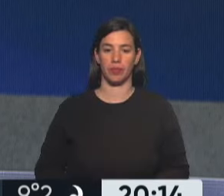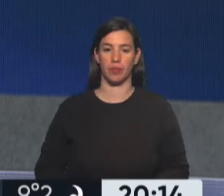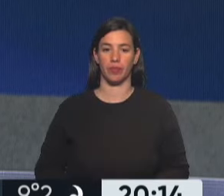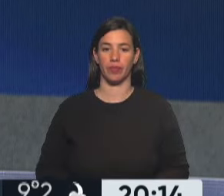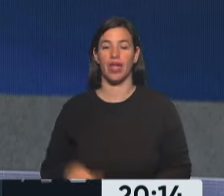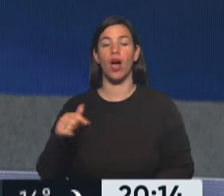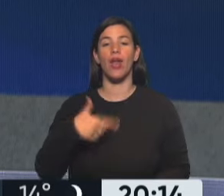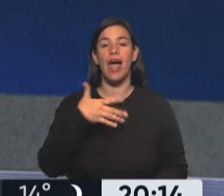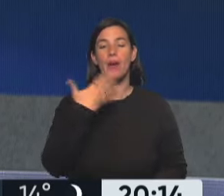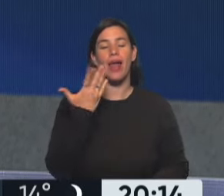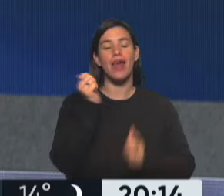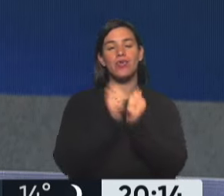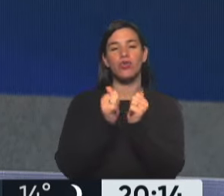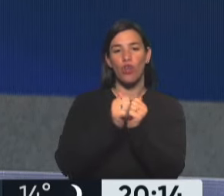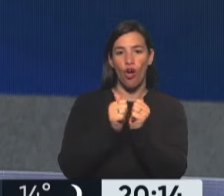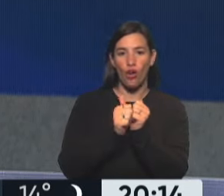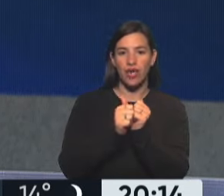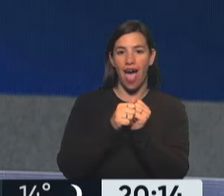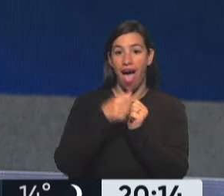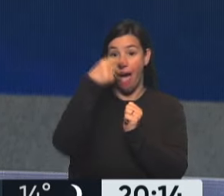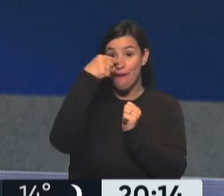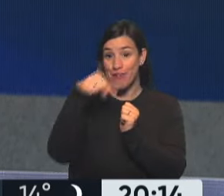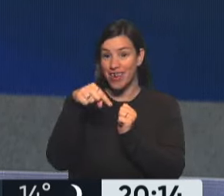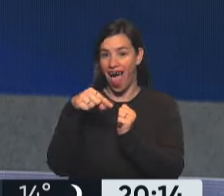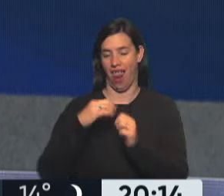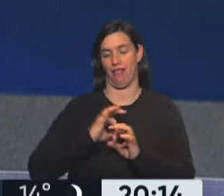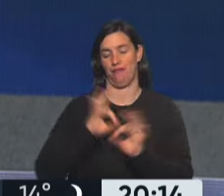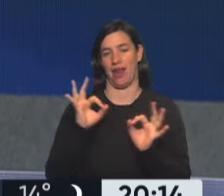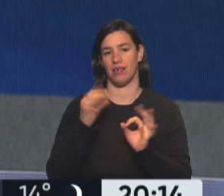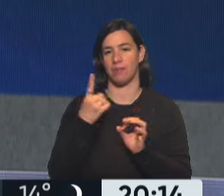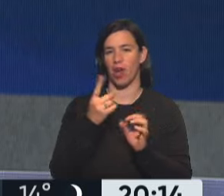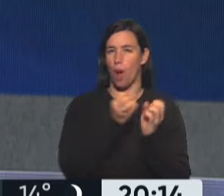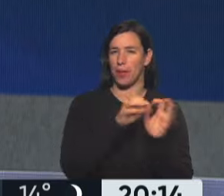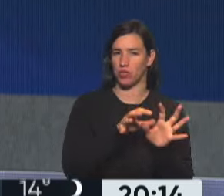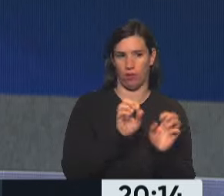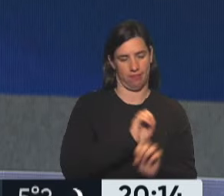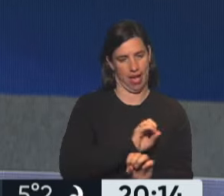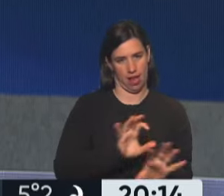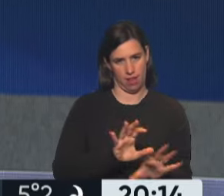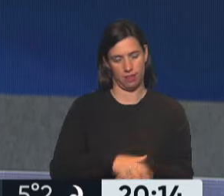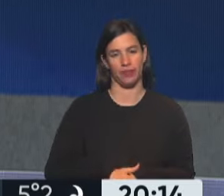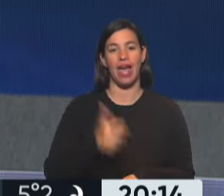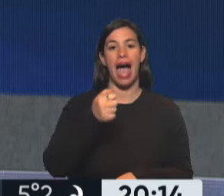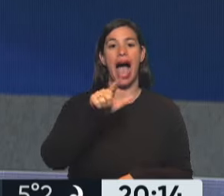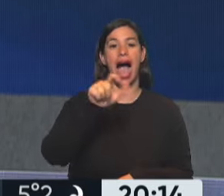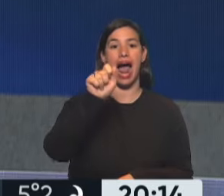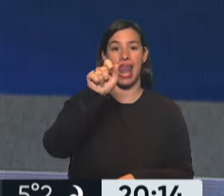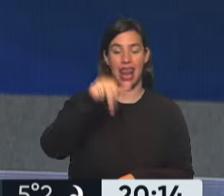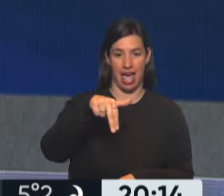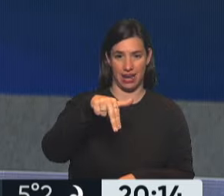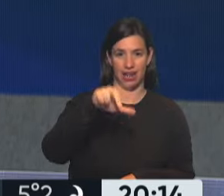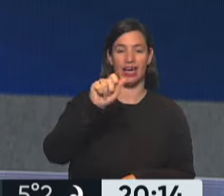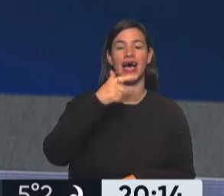Vamos a hablar de una historia que termina con un final feliz, aunque así no comenzó. Adam Castillejo es venezolano y es la